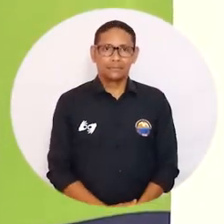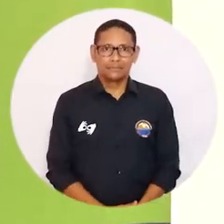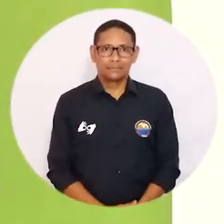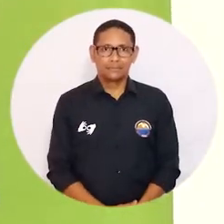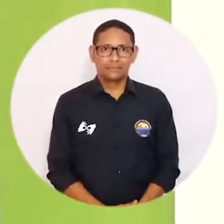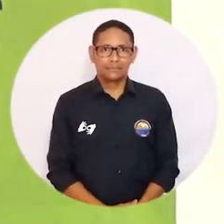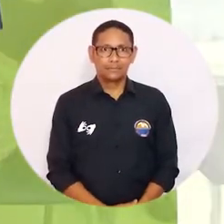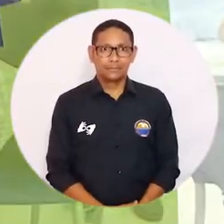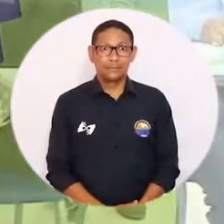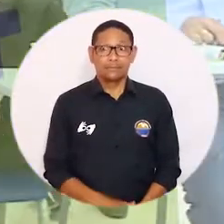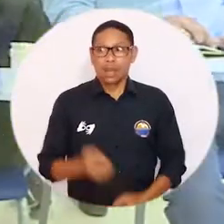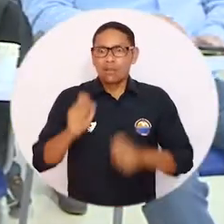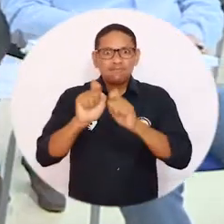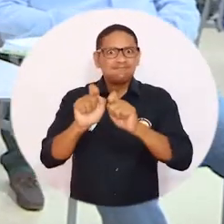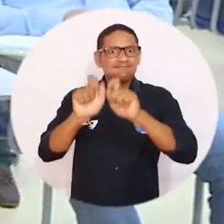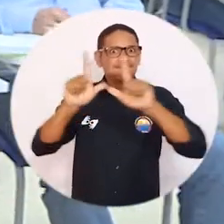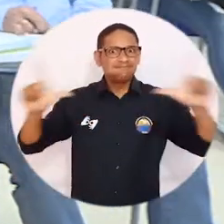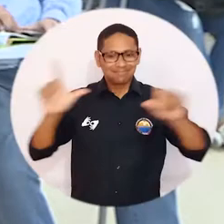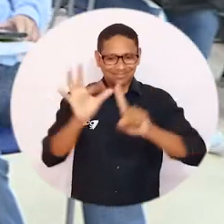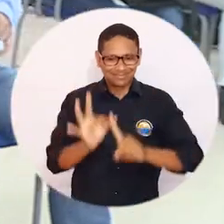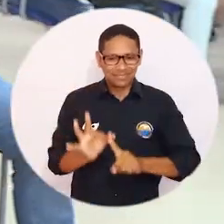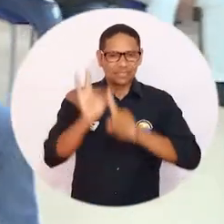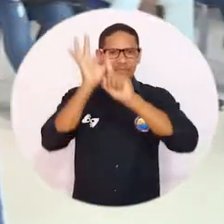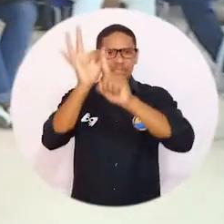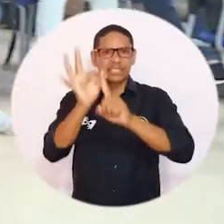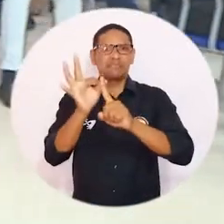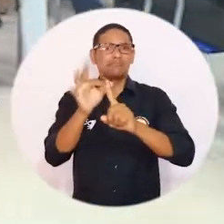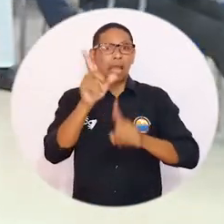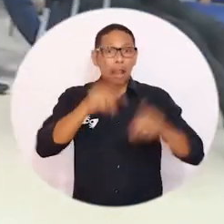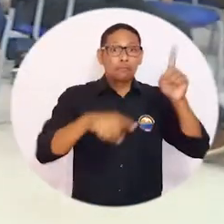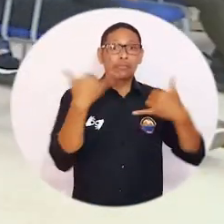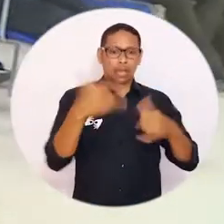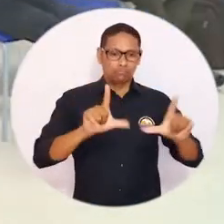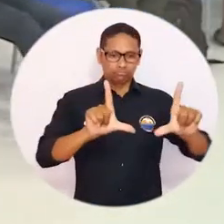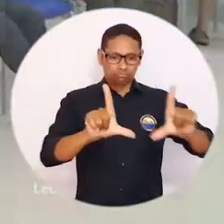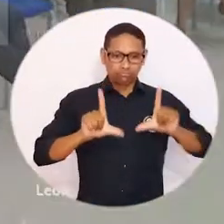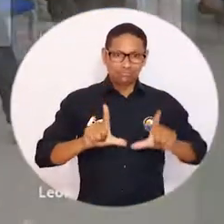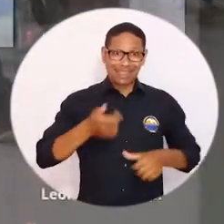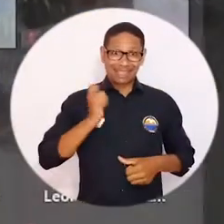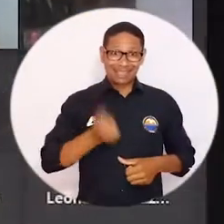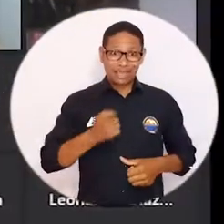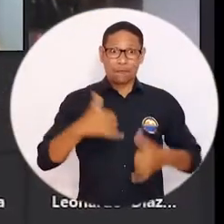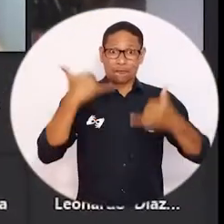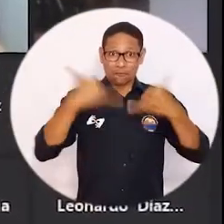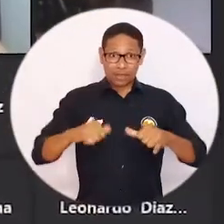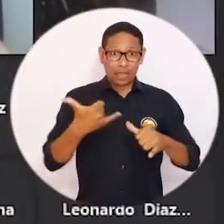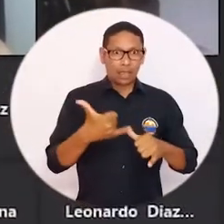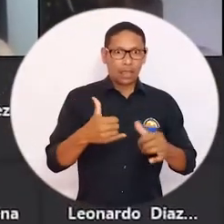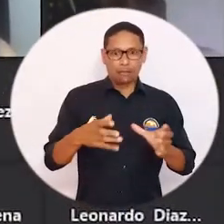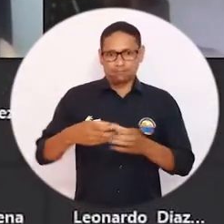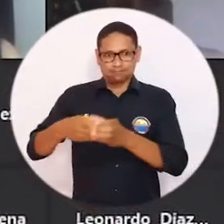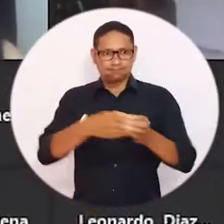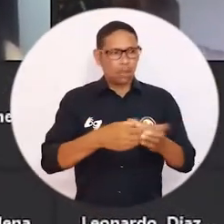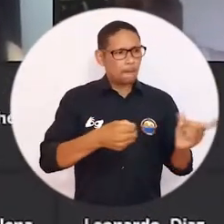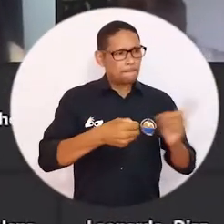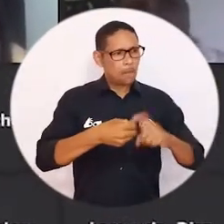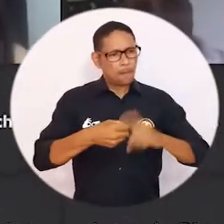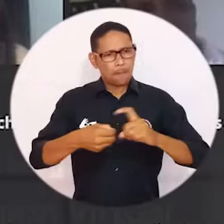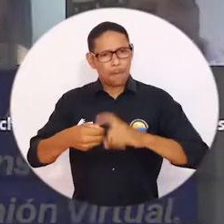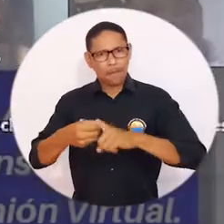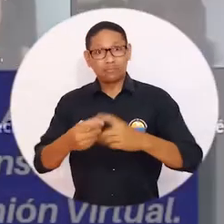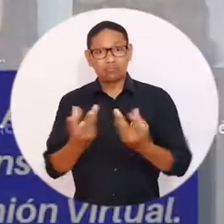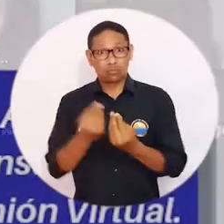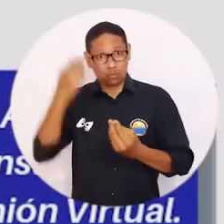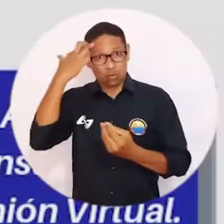de consolidar una plataforma especializada para la vinculación de egresados en el área del derecho, un colectivo de profesionales constituyó